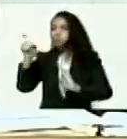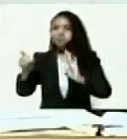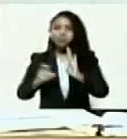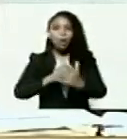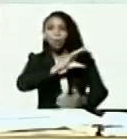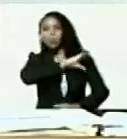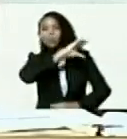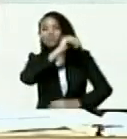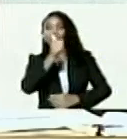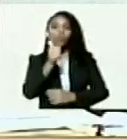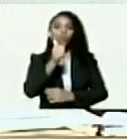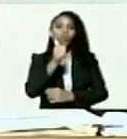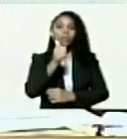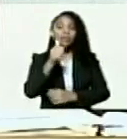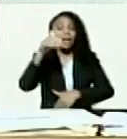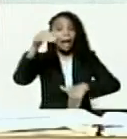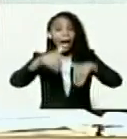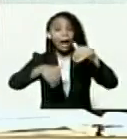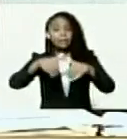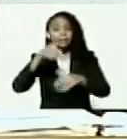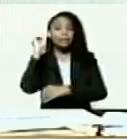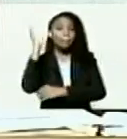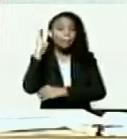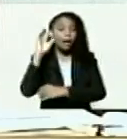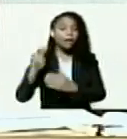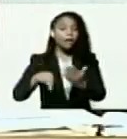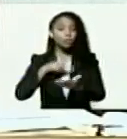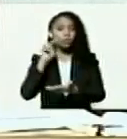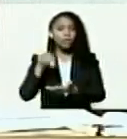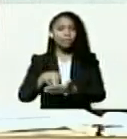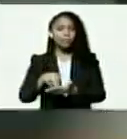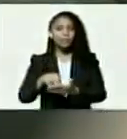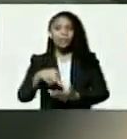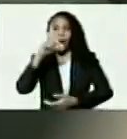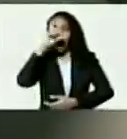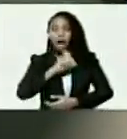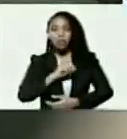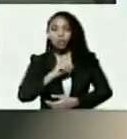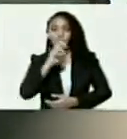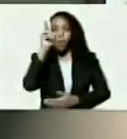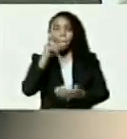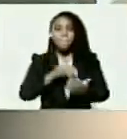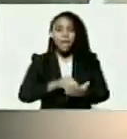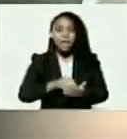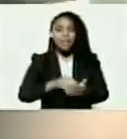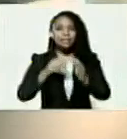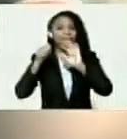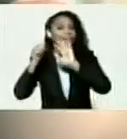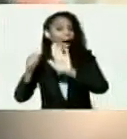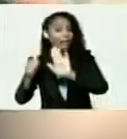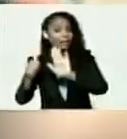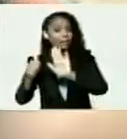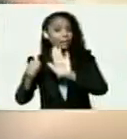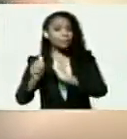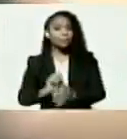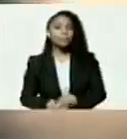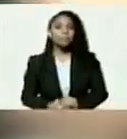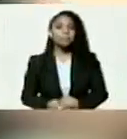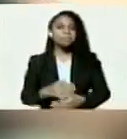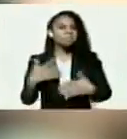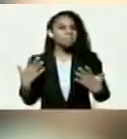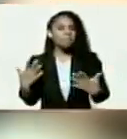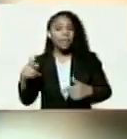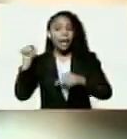rectoras y rectores de la Asamblea Nacional fue en el año 2006, en que